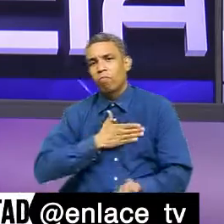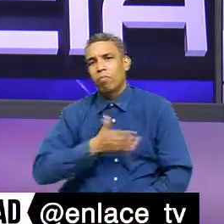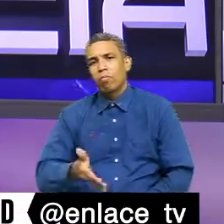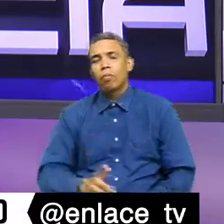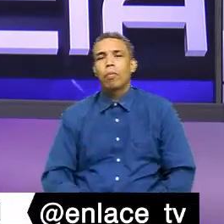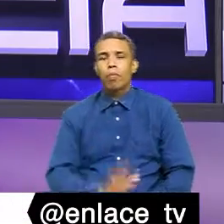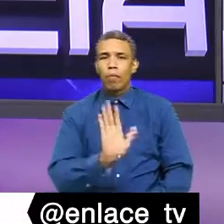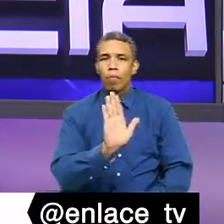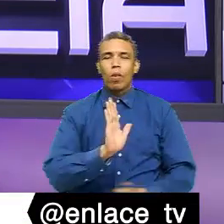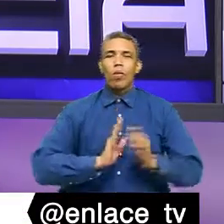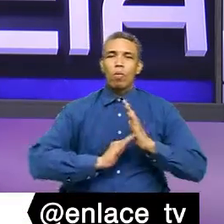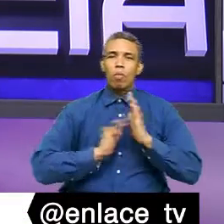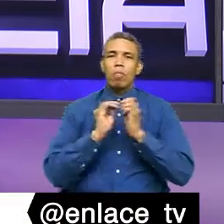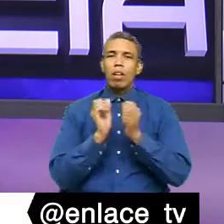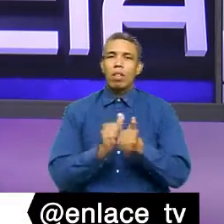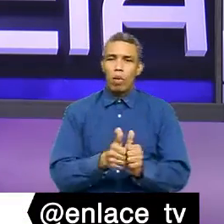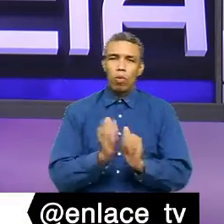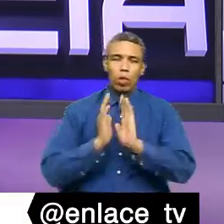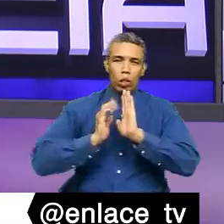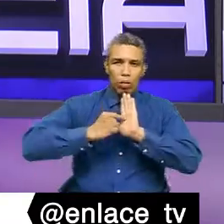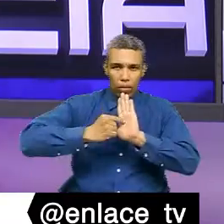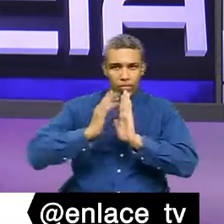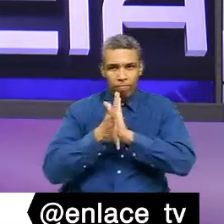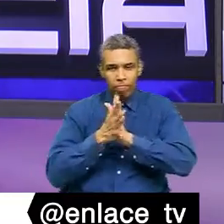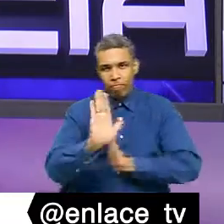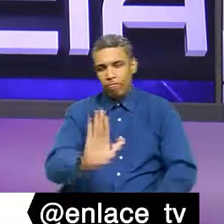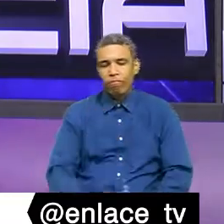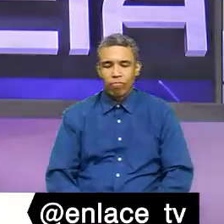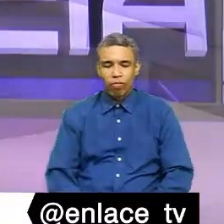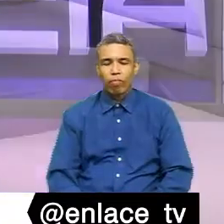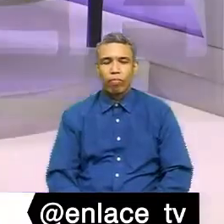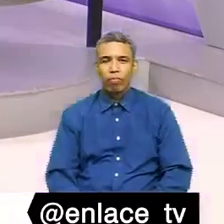Hacemos una pausa y al regresar información deportiva, Enlace Noticias.